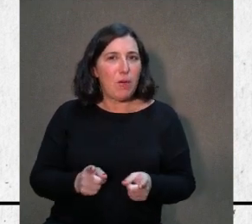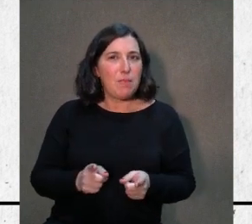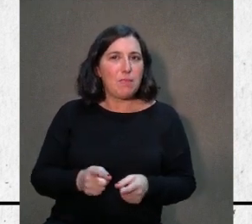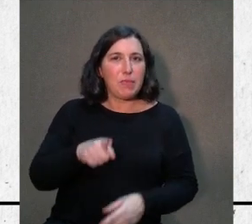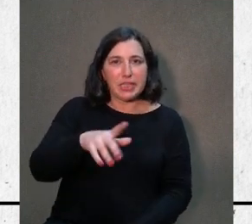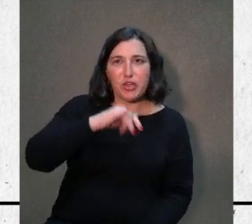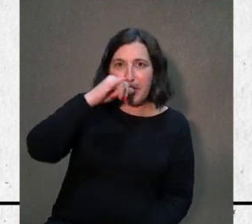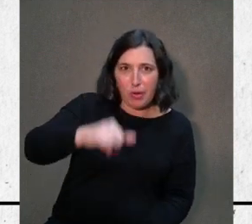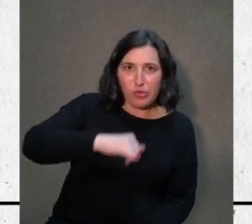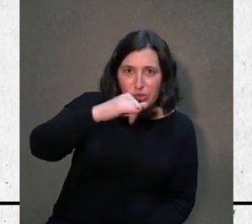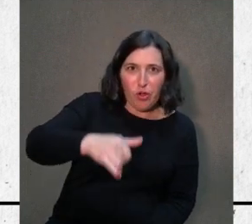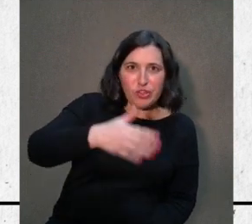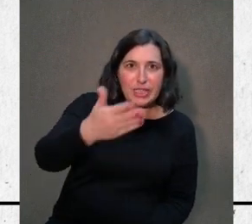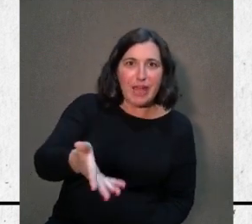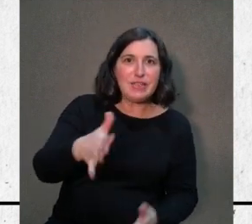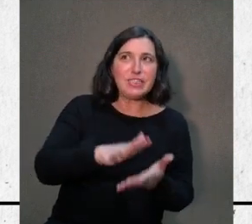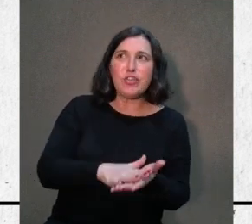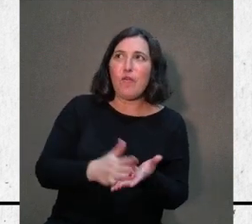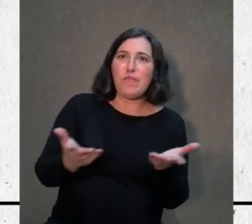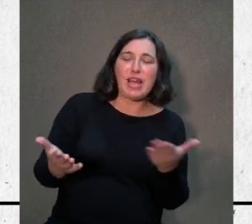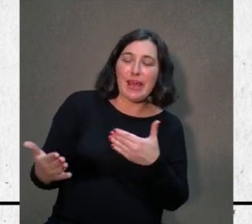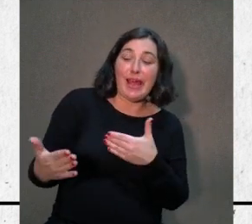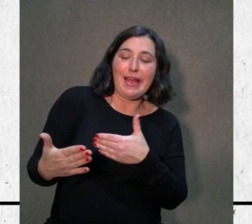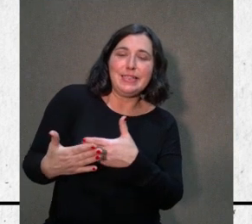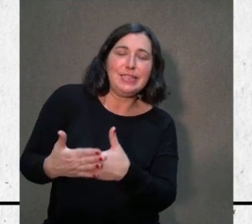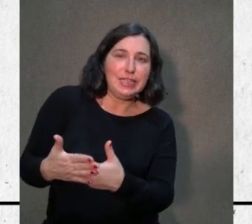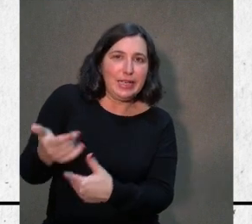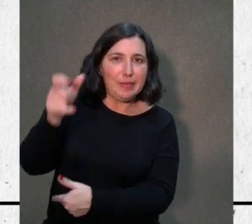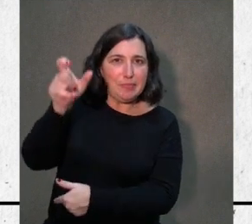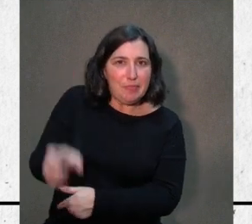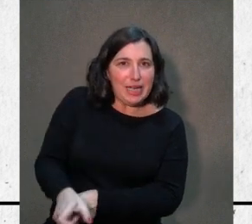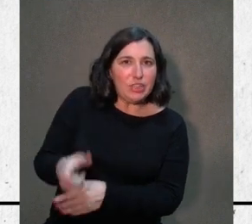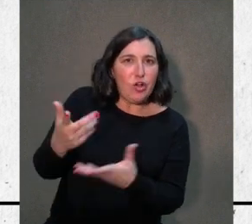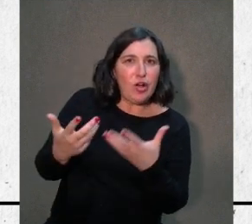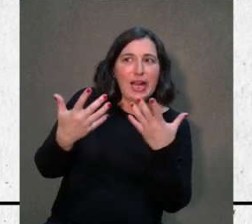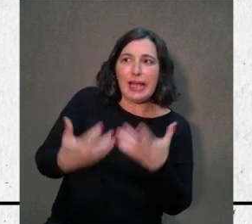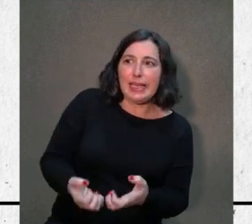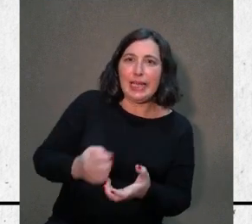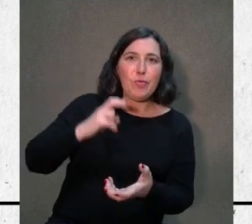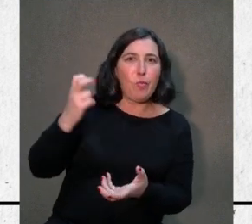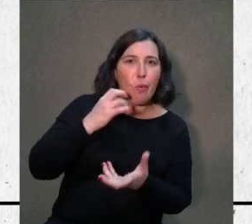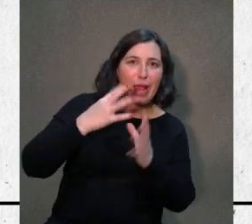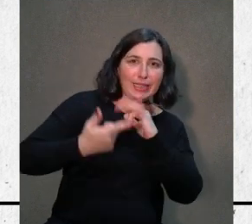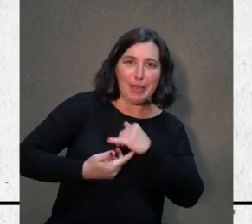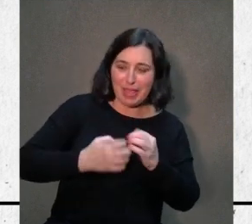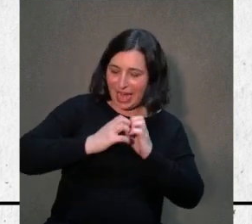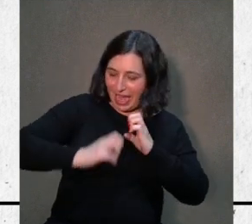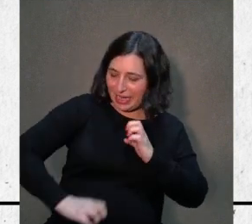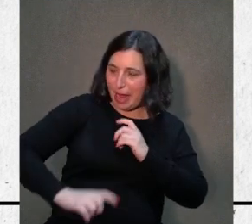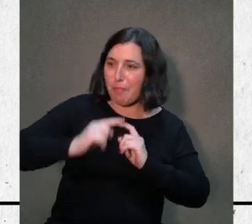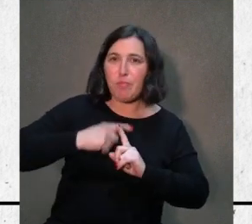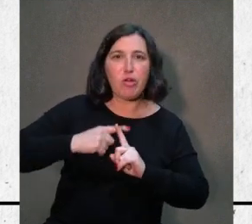¿no? Porque eso que contabas, Leticia, de acercarte, o de, porque uno trata de mejorar su propia